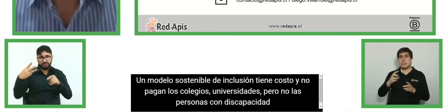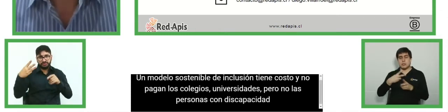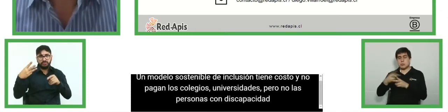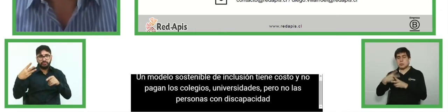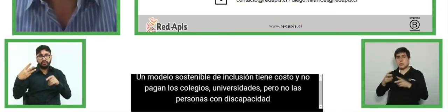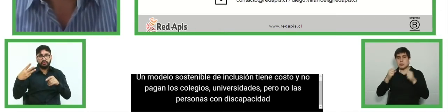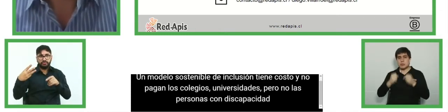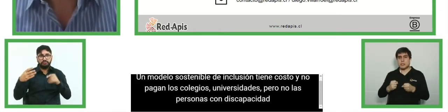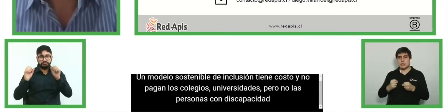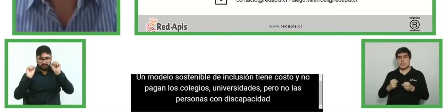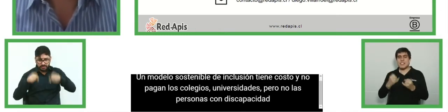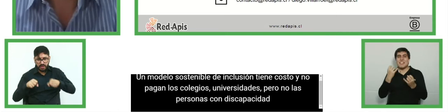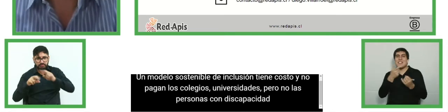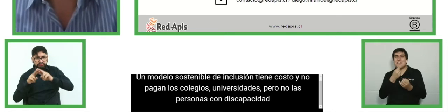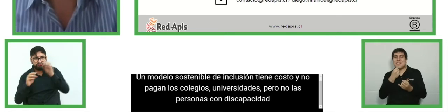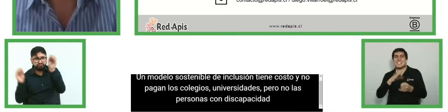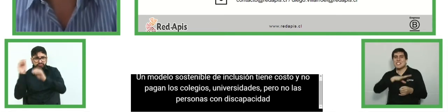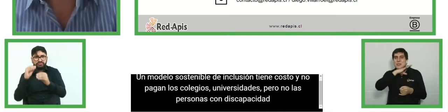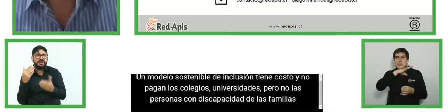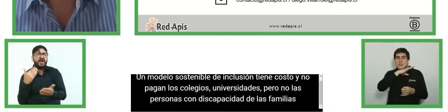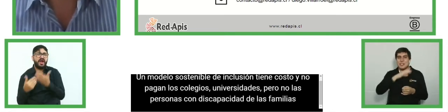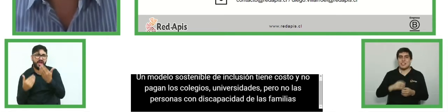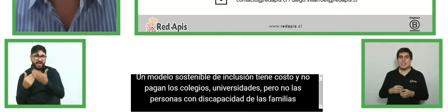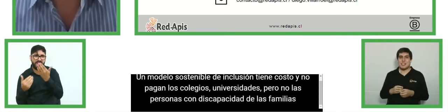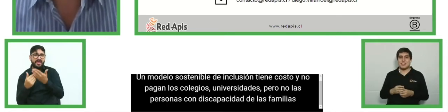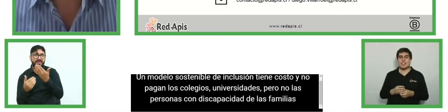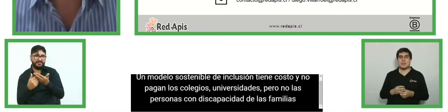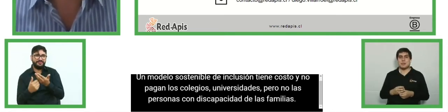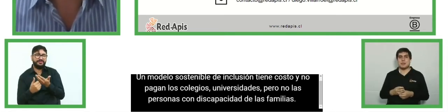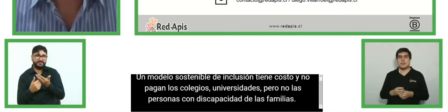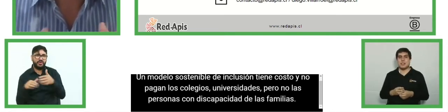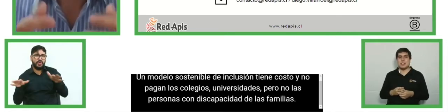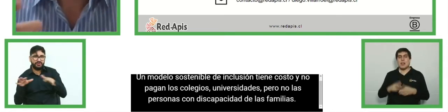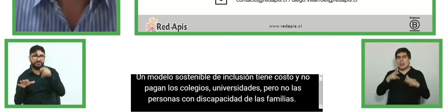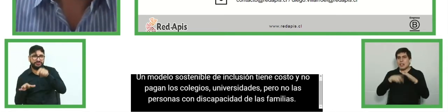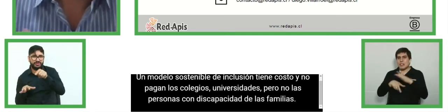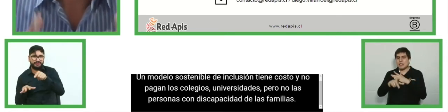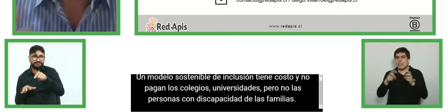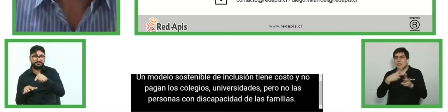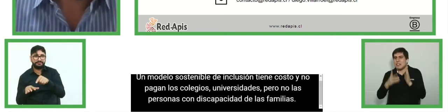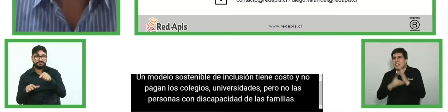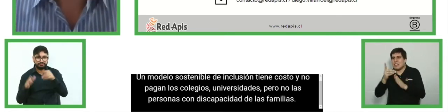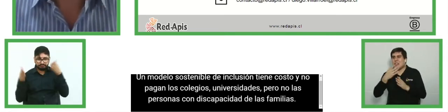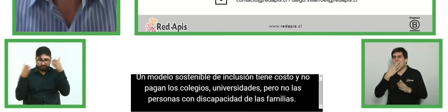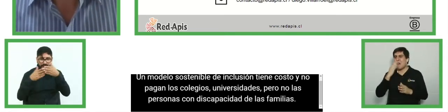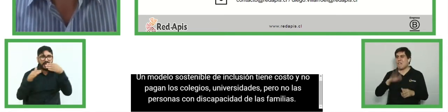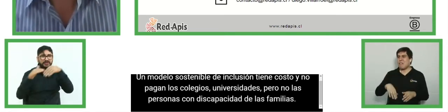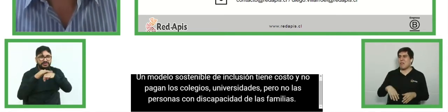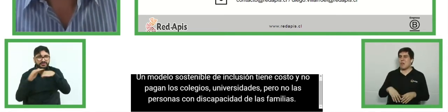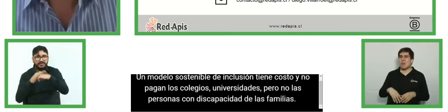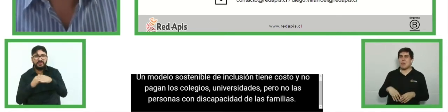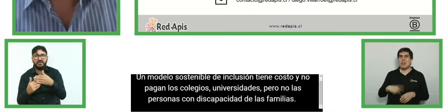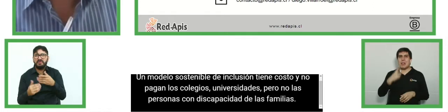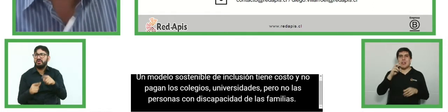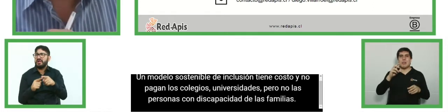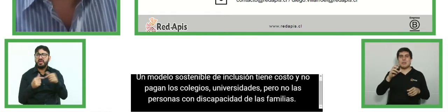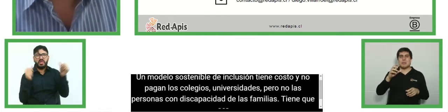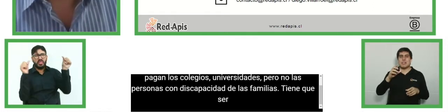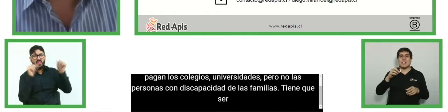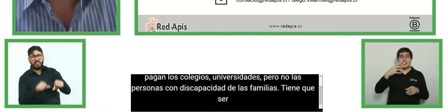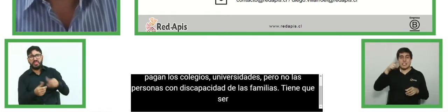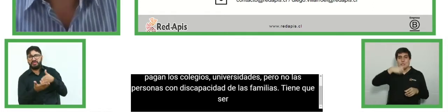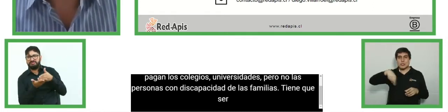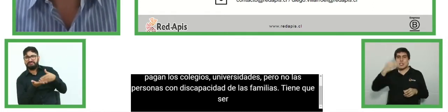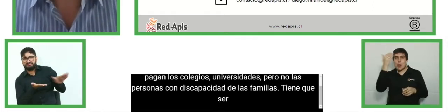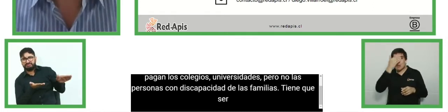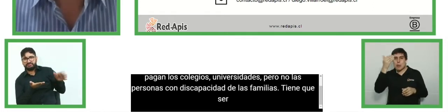accesible, sea muy amigable. No necesariamente por ser accesible tiene que ser un desarrollo fome o muy plano. Una de las cosas que nos